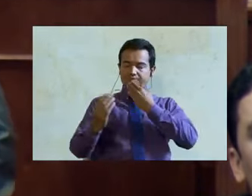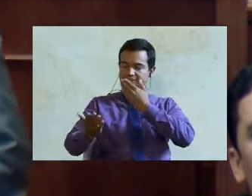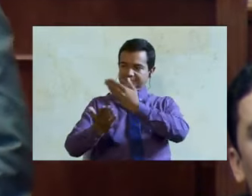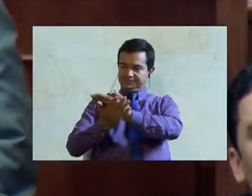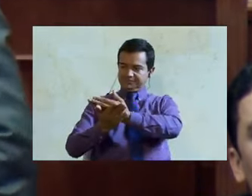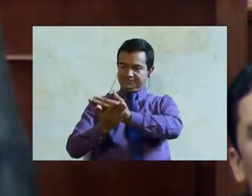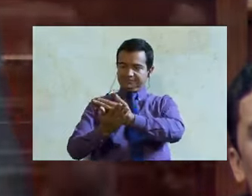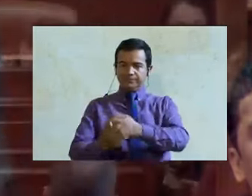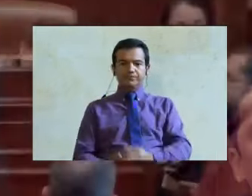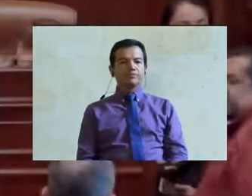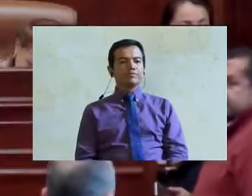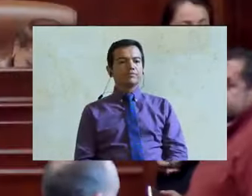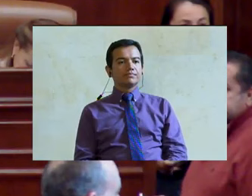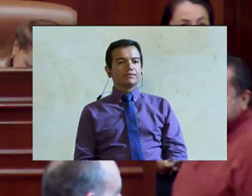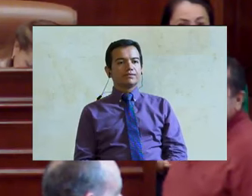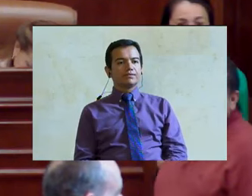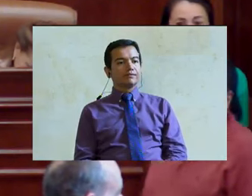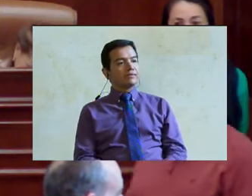náquera